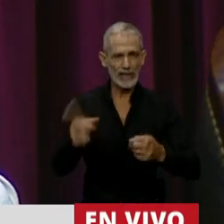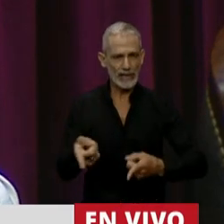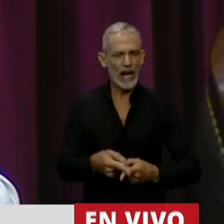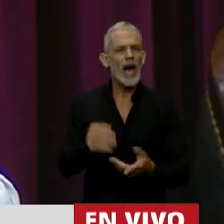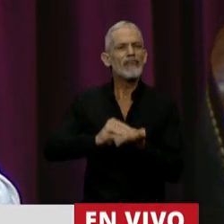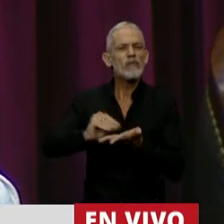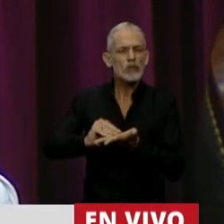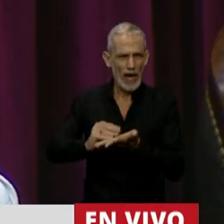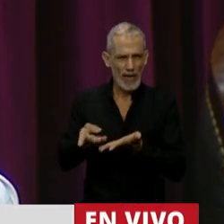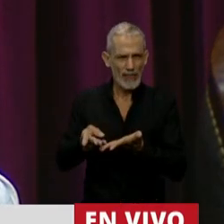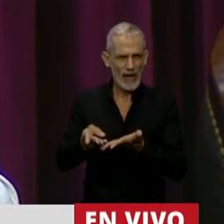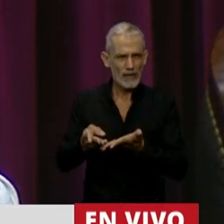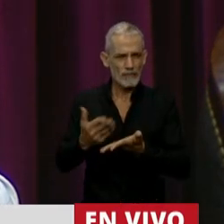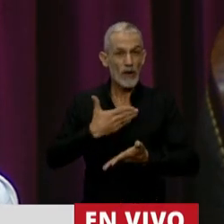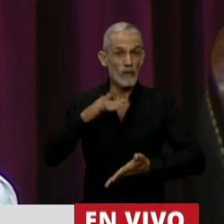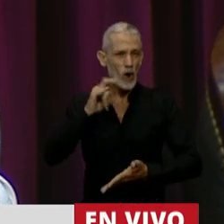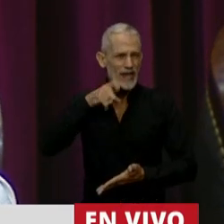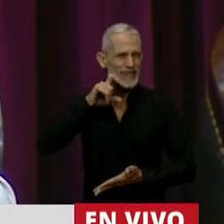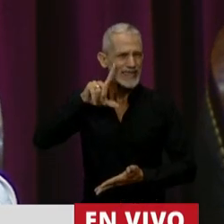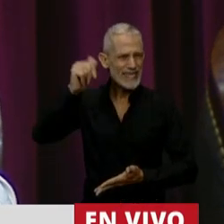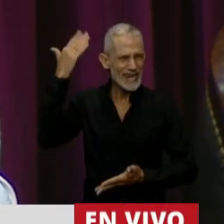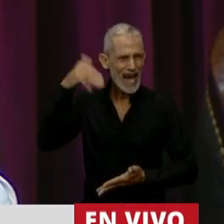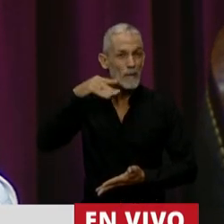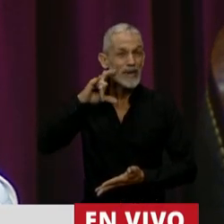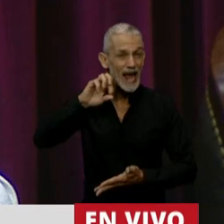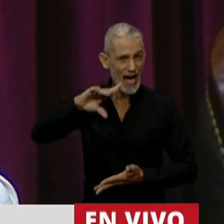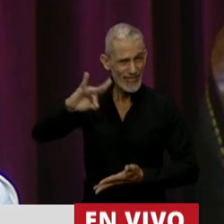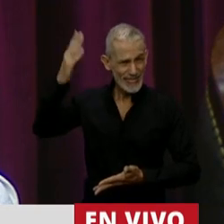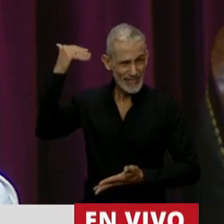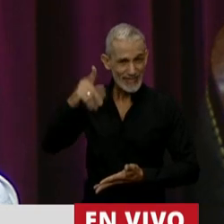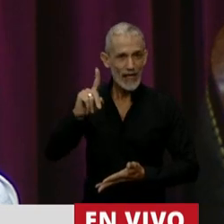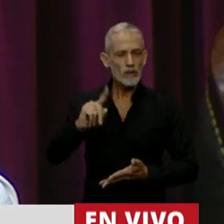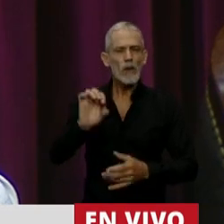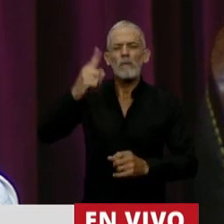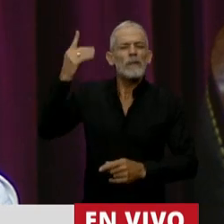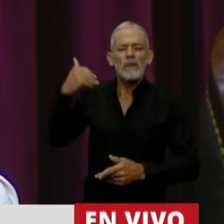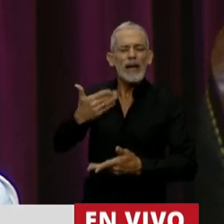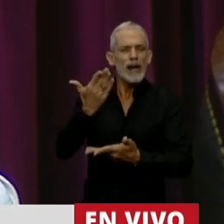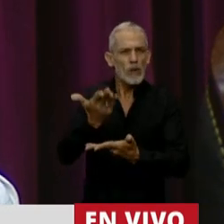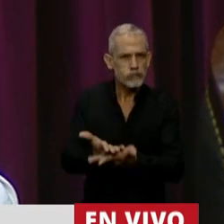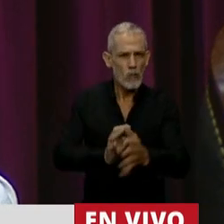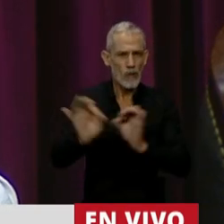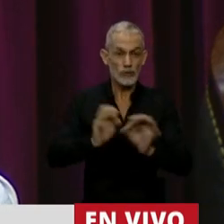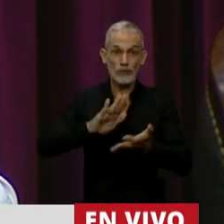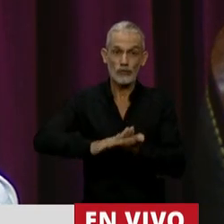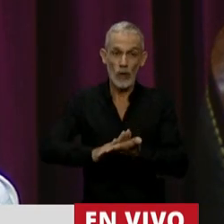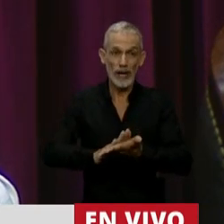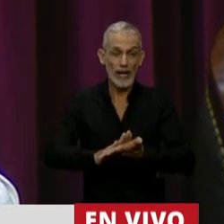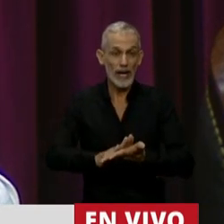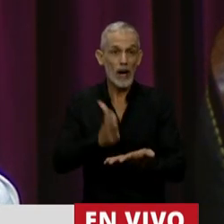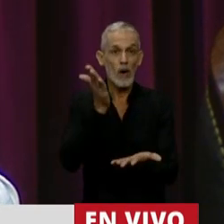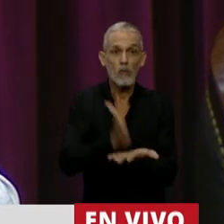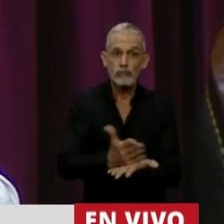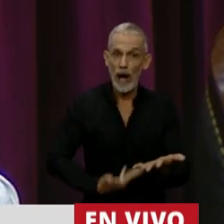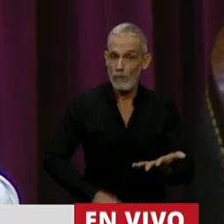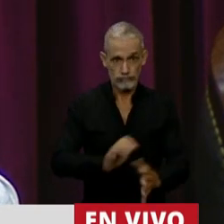Esta diputada fue la primera en presentar un proyecto de ley sobre la despenalización